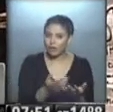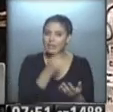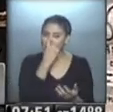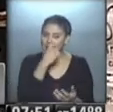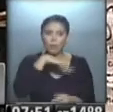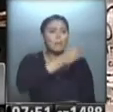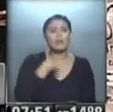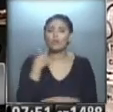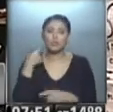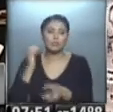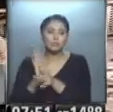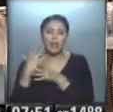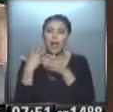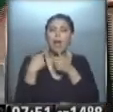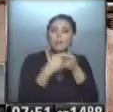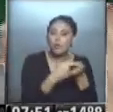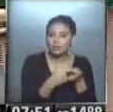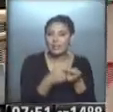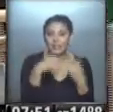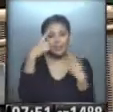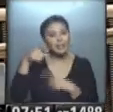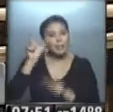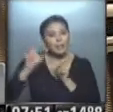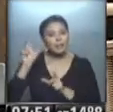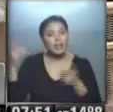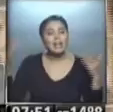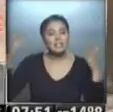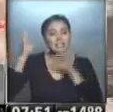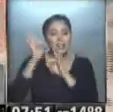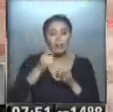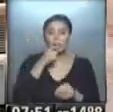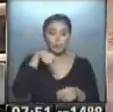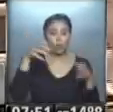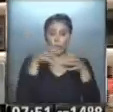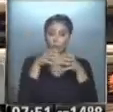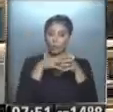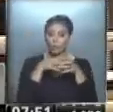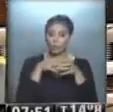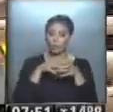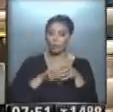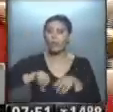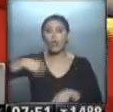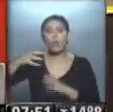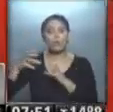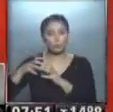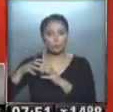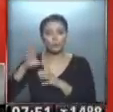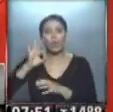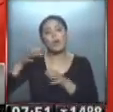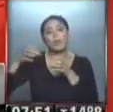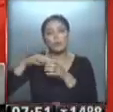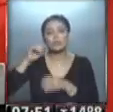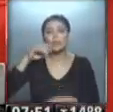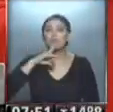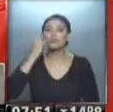te seguiremos. Bueno, las distintas muestras de afecto, personas que ya van llegando, este grupo de militantes que pertenecen a una de las agrupaciones o a la agrupación